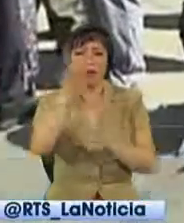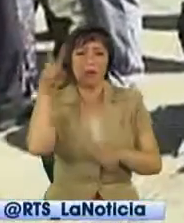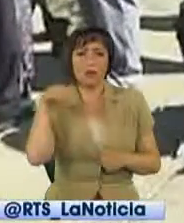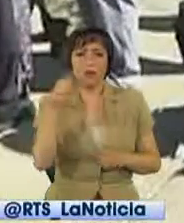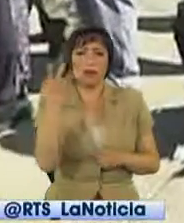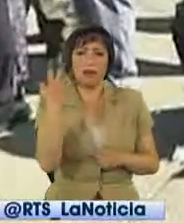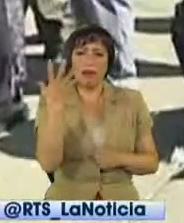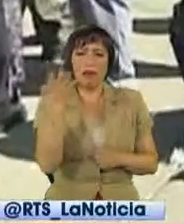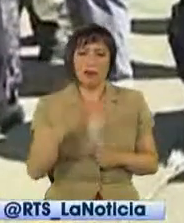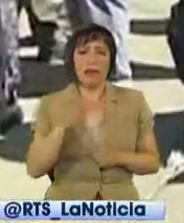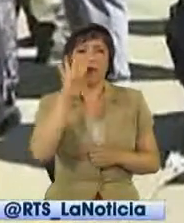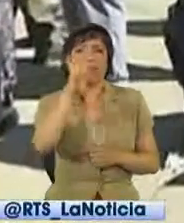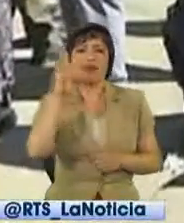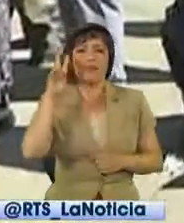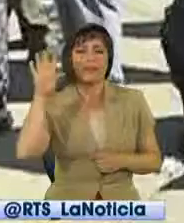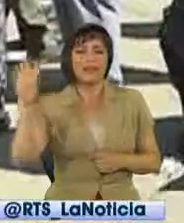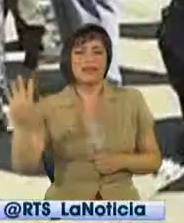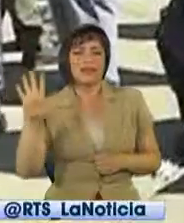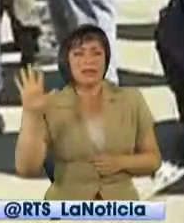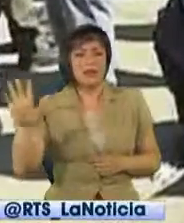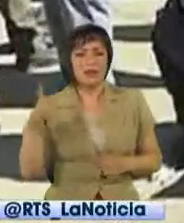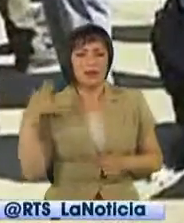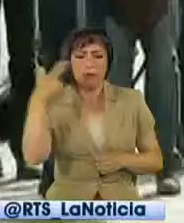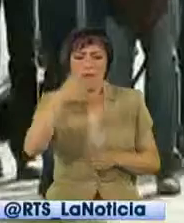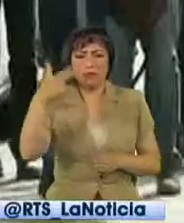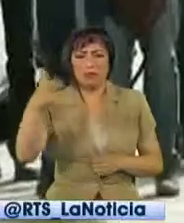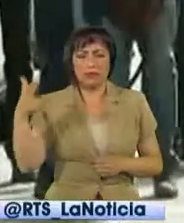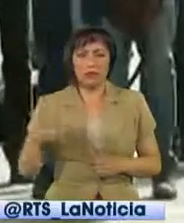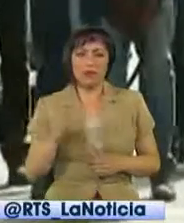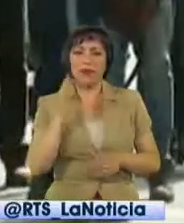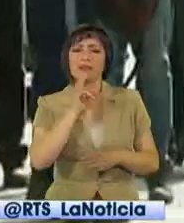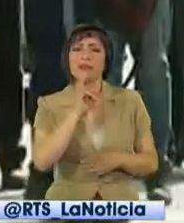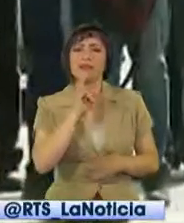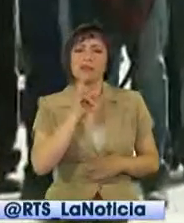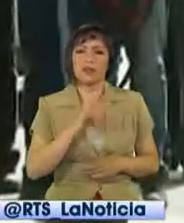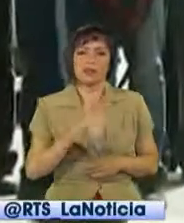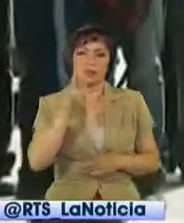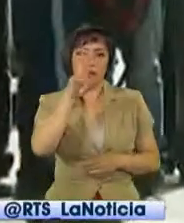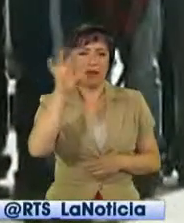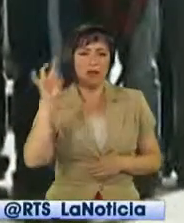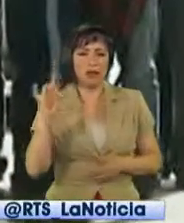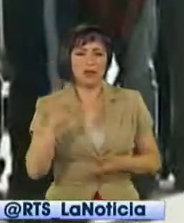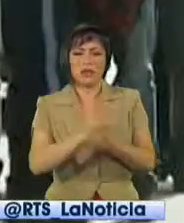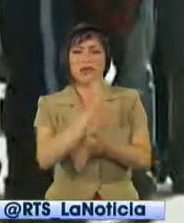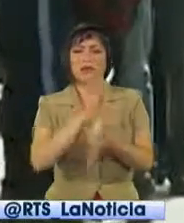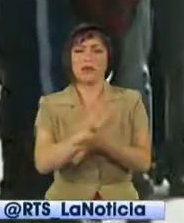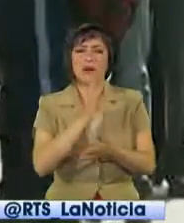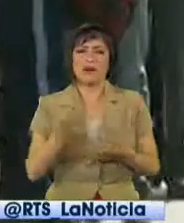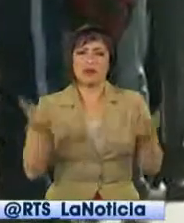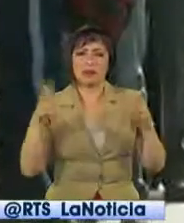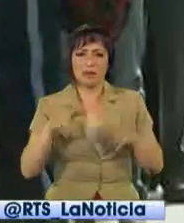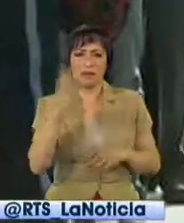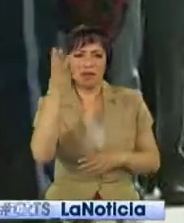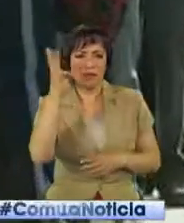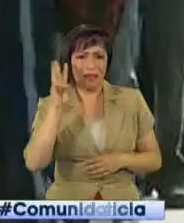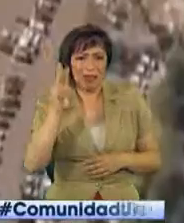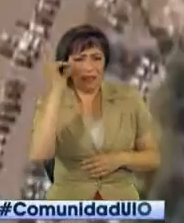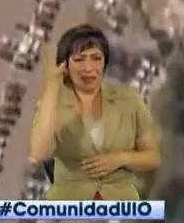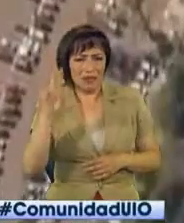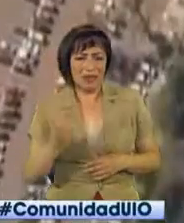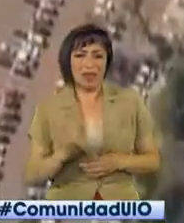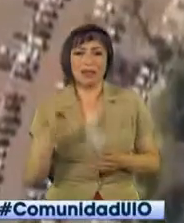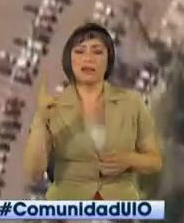producido 45 tiroteos en Estados Unidos, 28 de ellos en escuelas y los 17 restantes